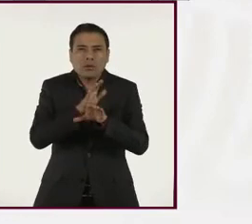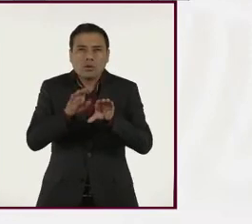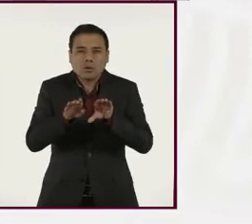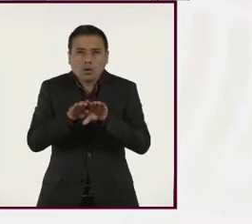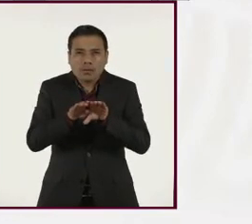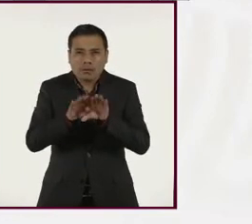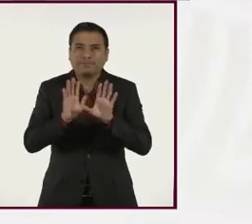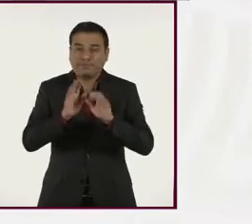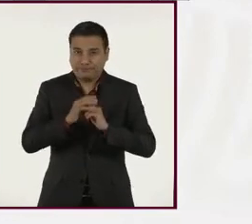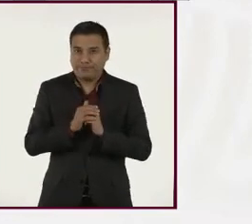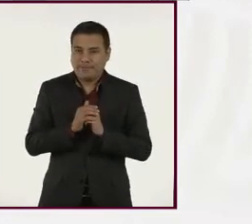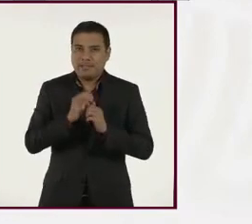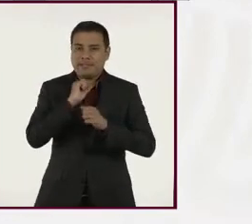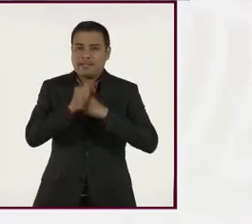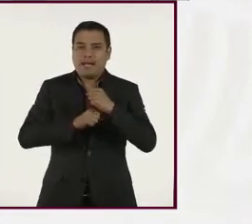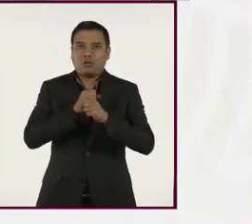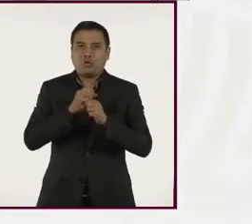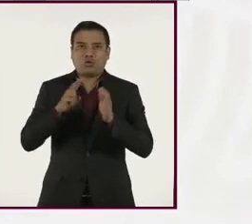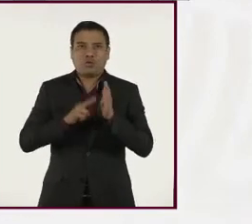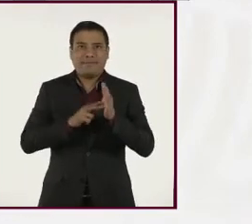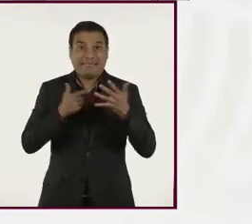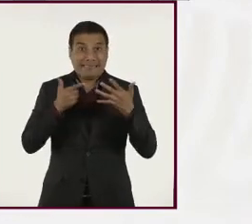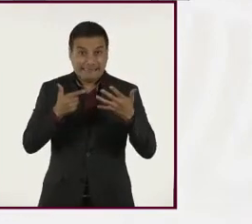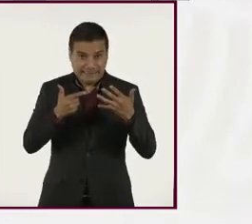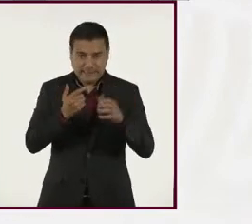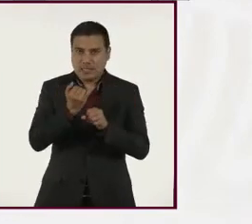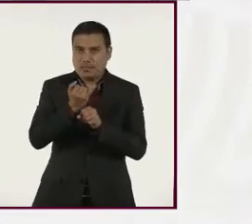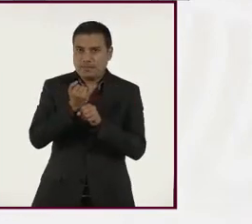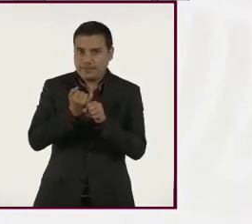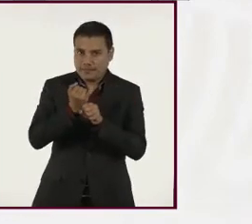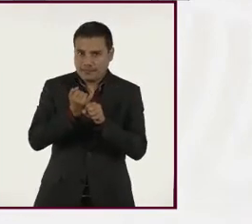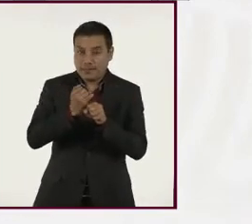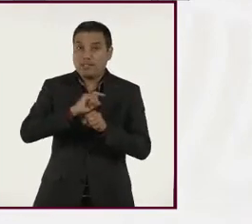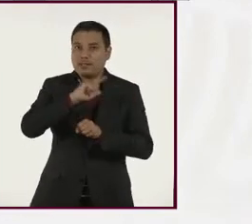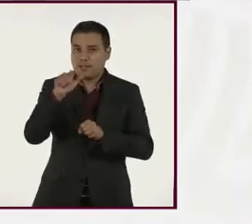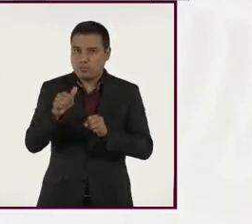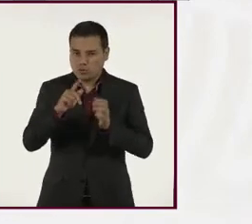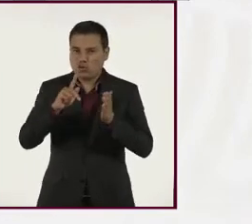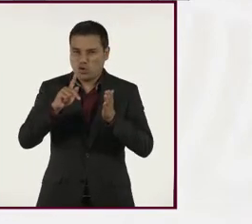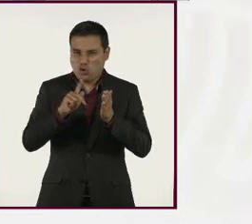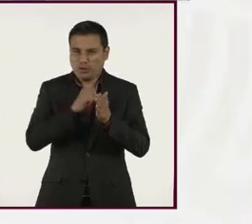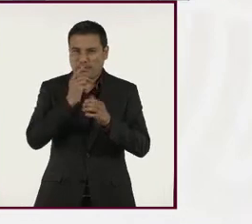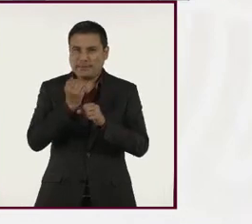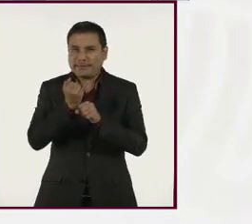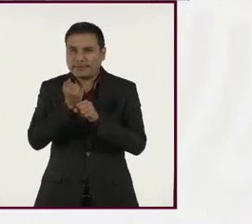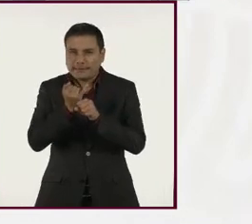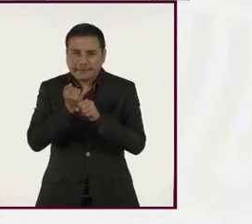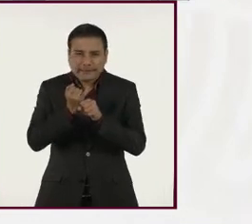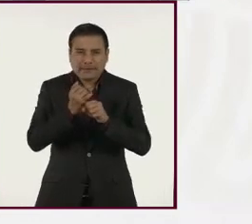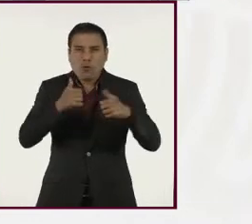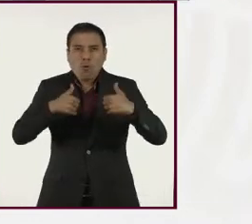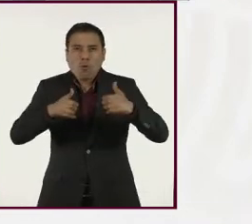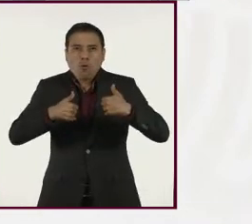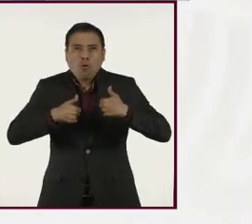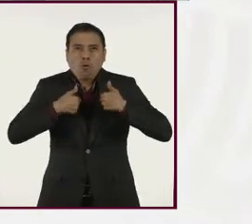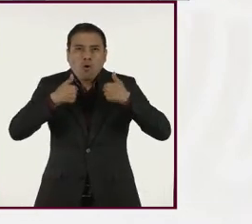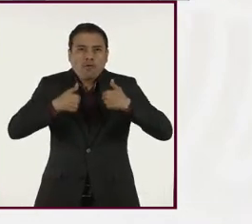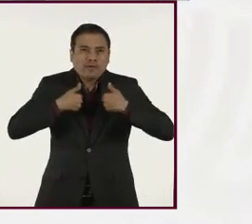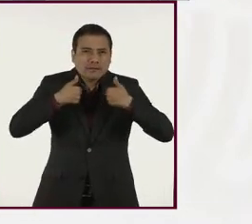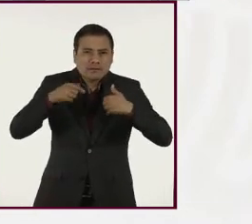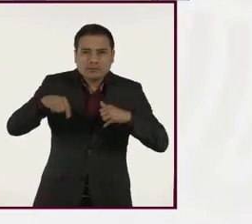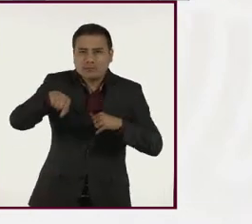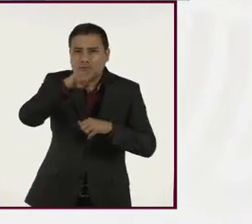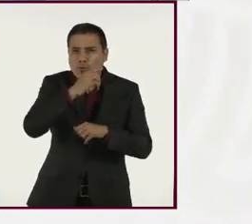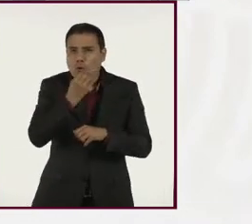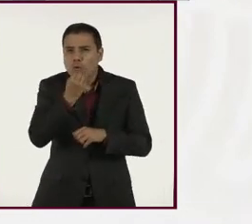primer análisis en el año 2007 y posteriormente se volvió a analizar qué estaba sucediendo en la población de adolescentes con las